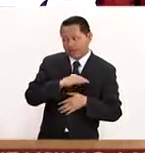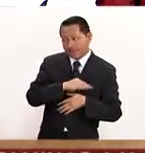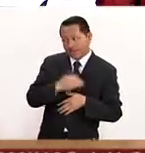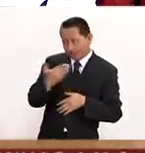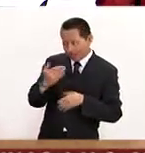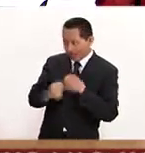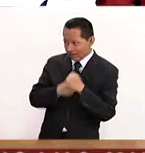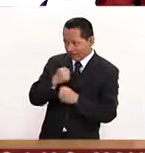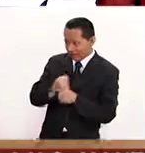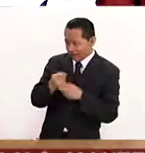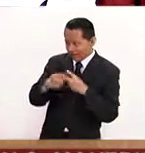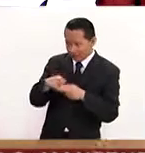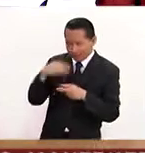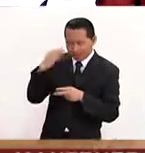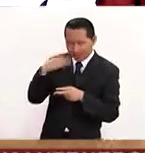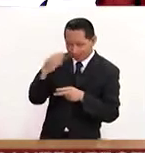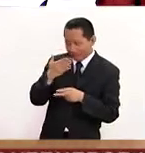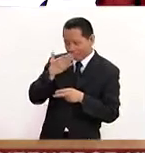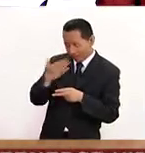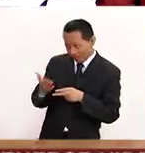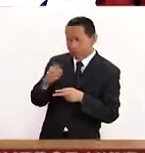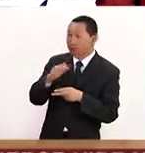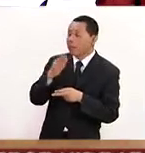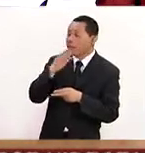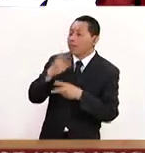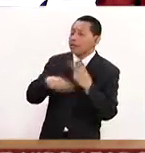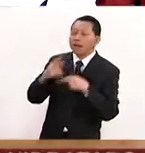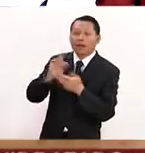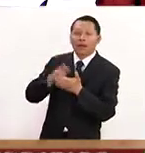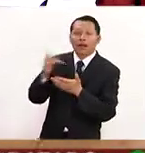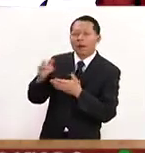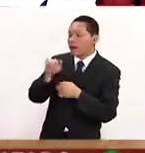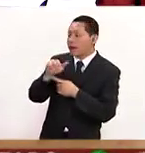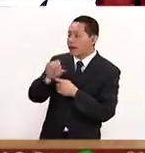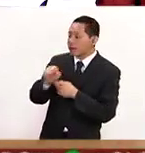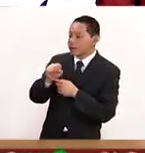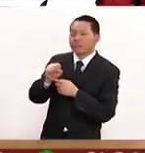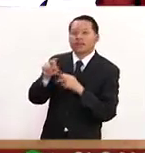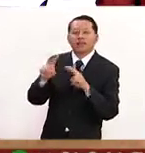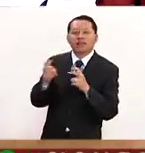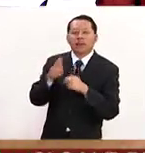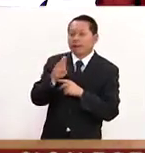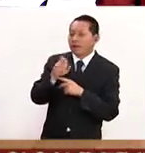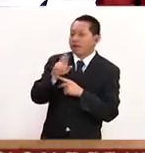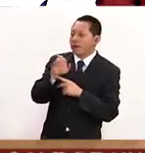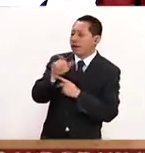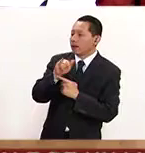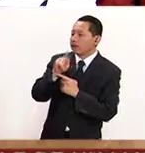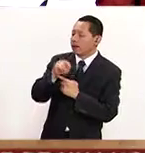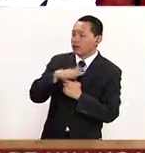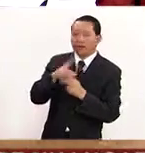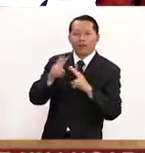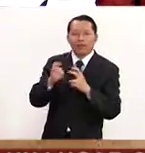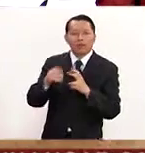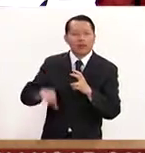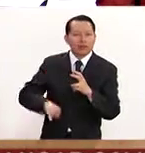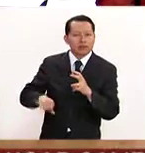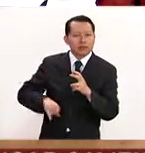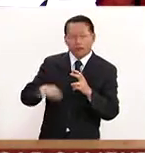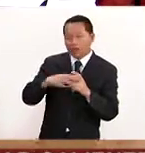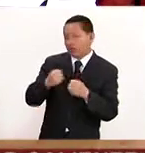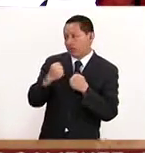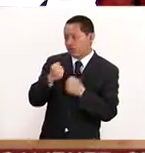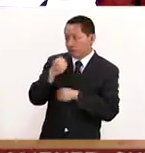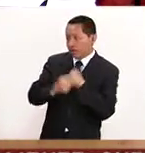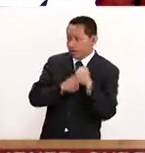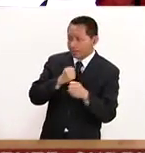ya. Exactamente igual. Bienvenida, gracias por estar con nosotros, Inés. El Brexit, un tema interesante que va a dar mucho de qué hablar durante